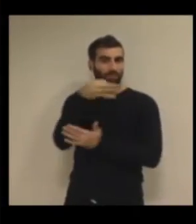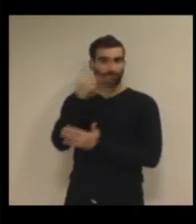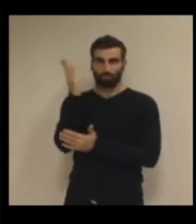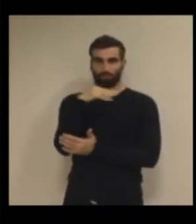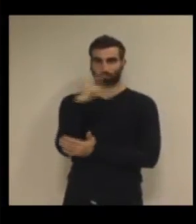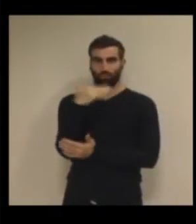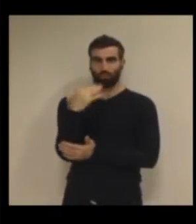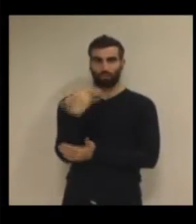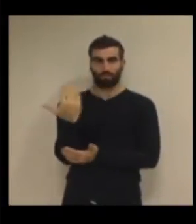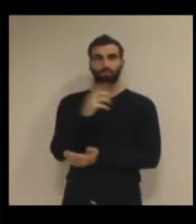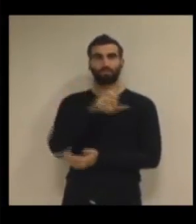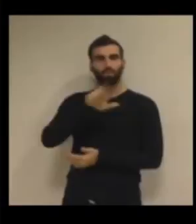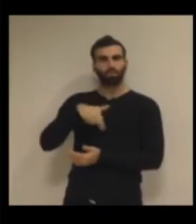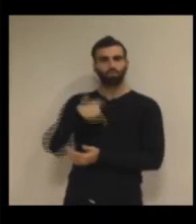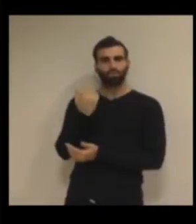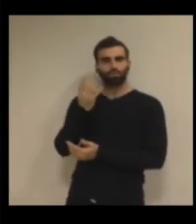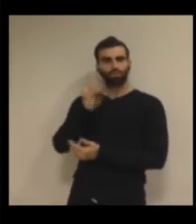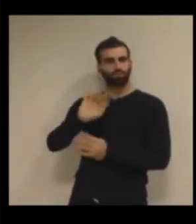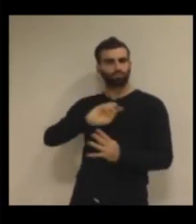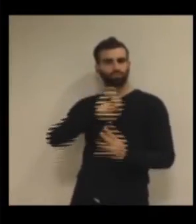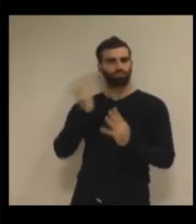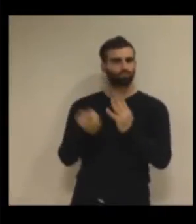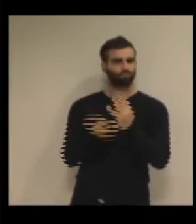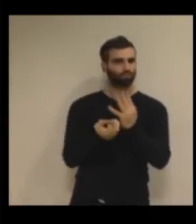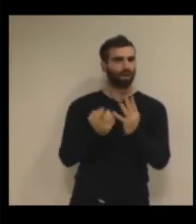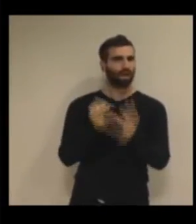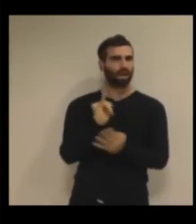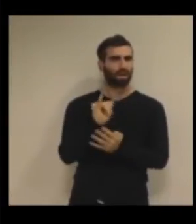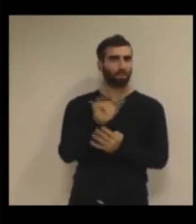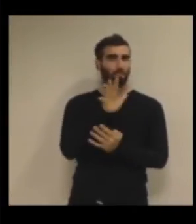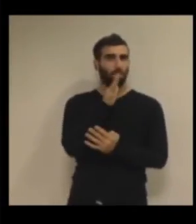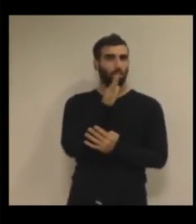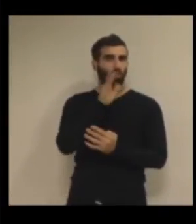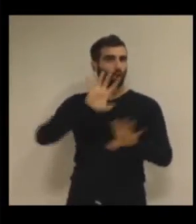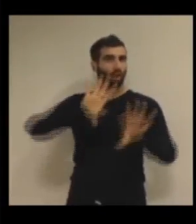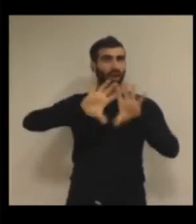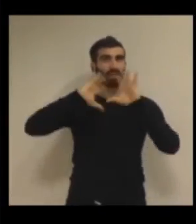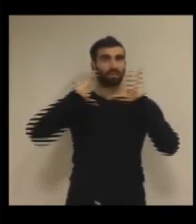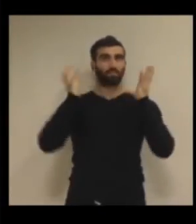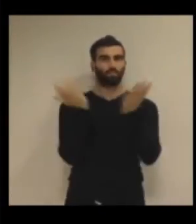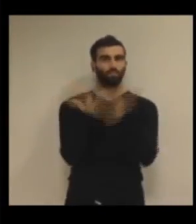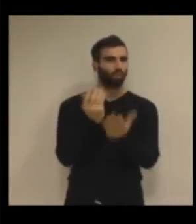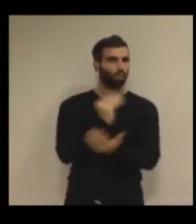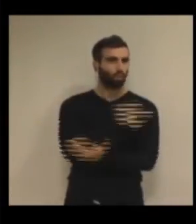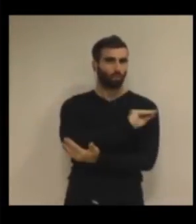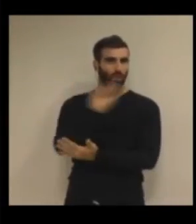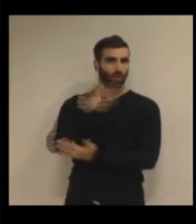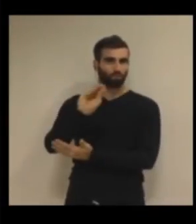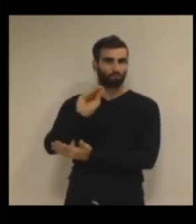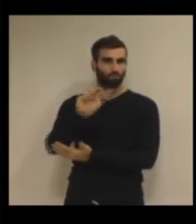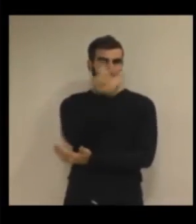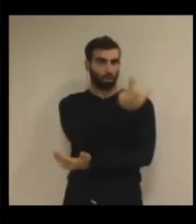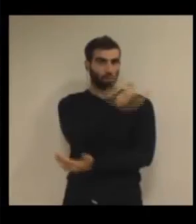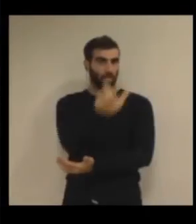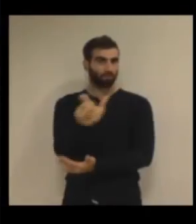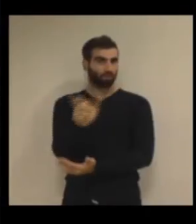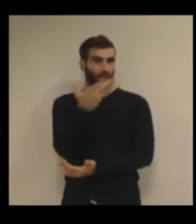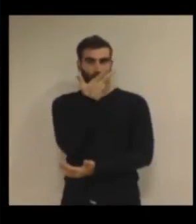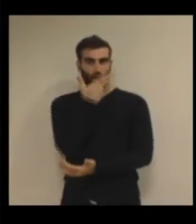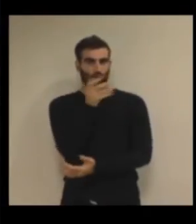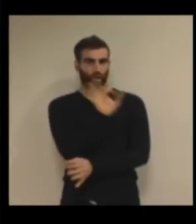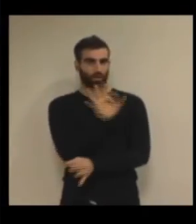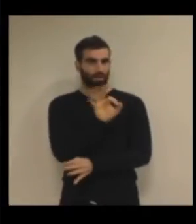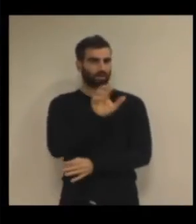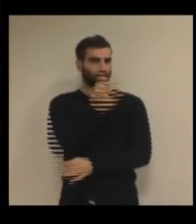tenemos un abanico de lo mejorcito que existe a nivel mundial y que es enormemente desconocido por el ciudadano. Por el